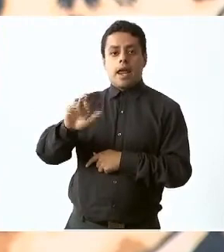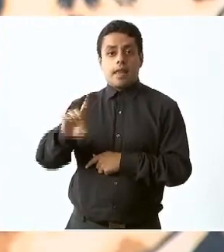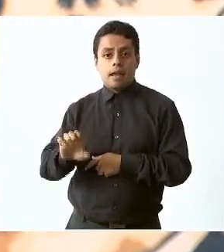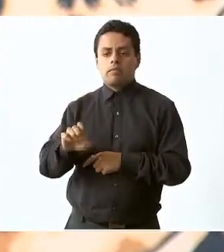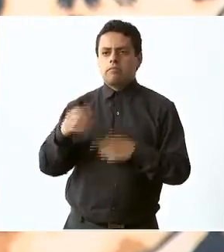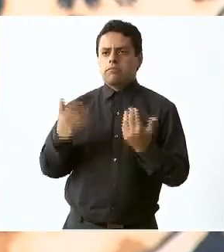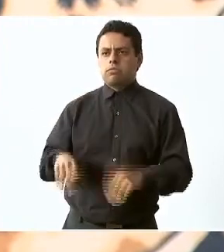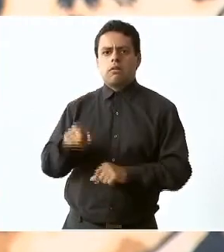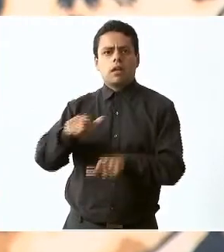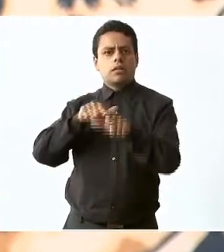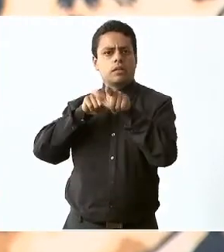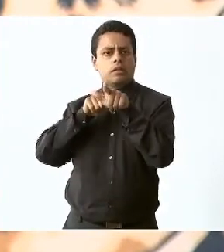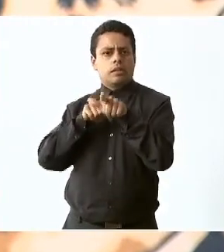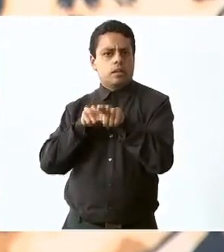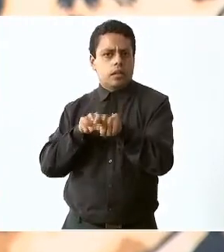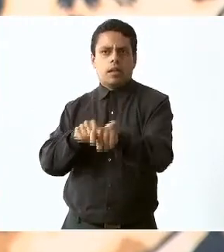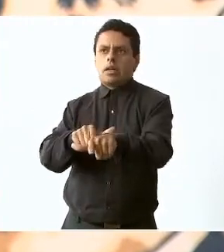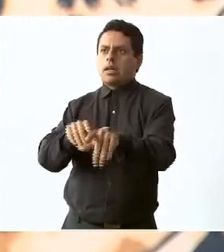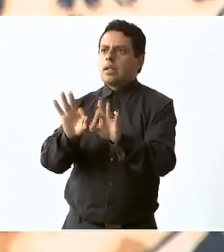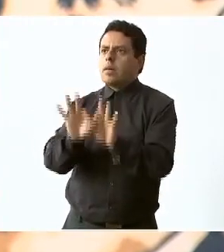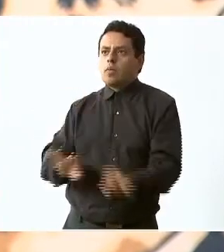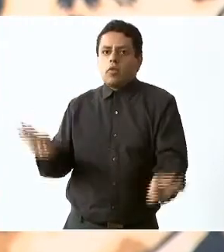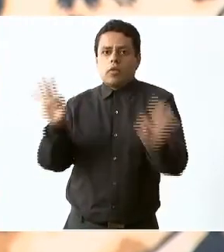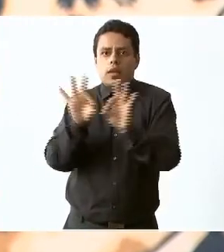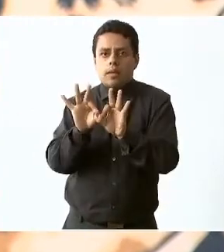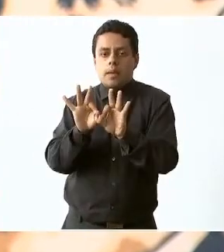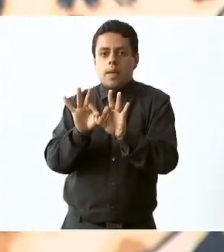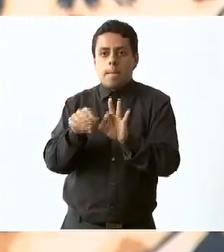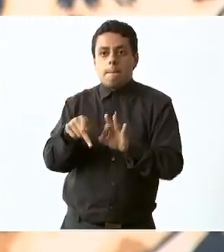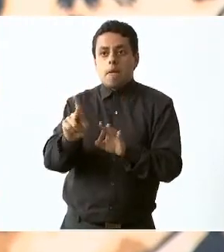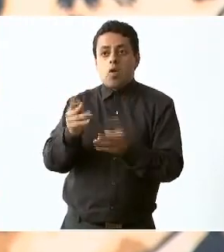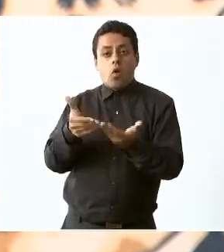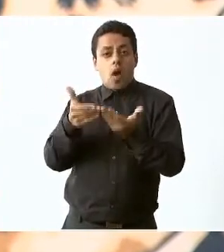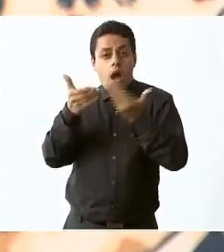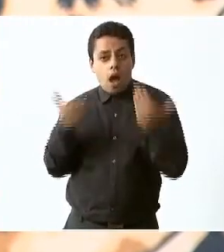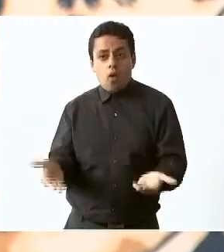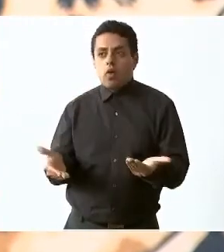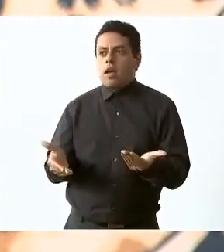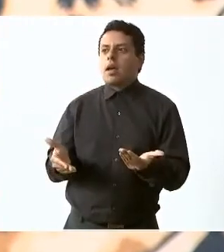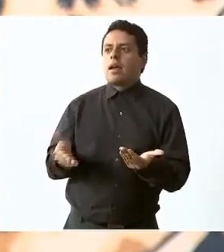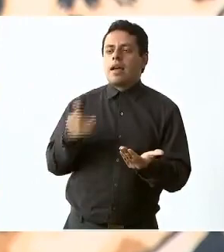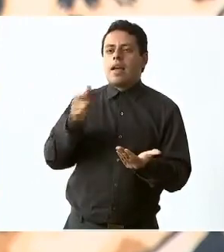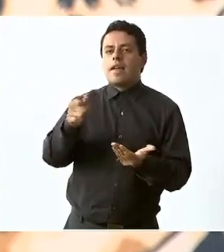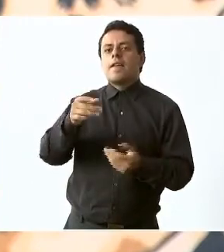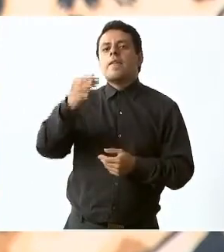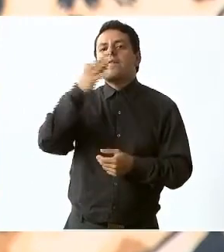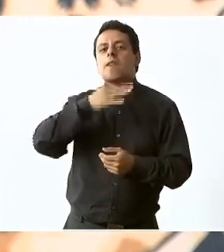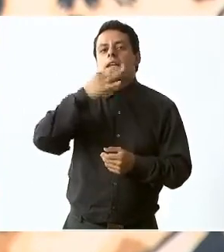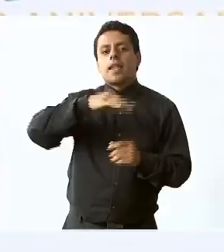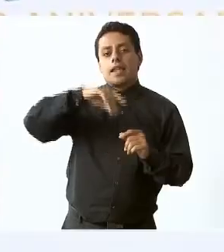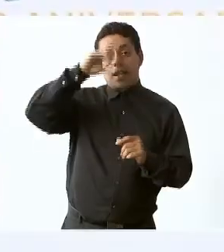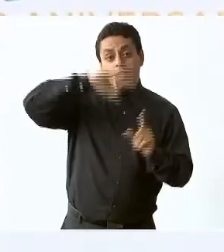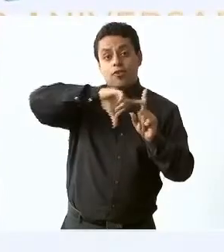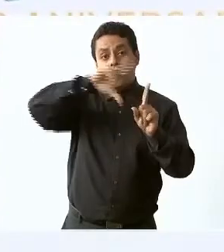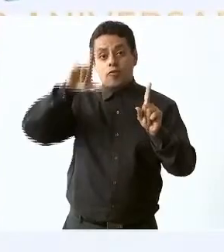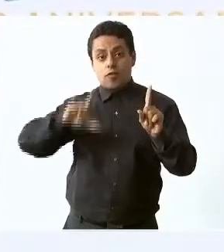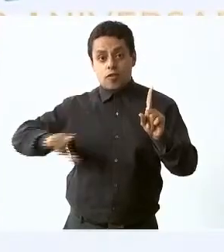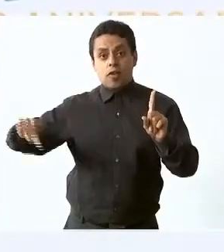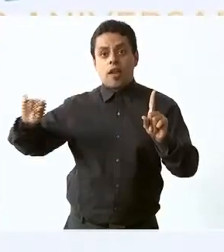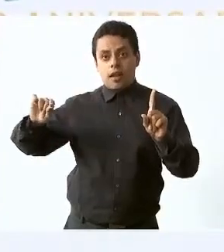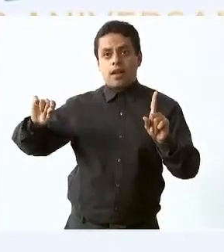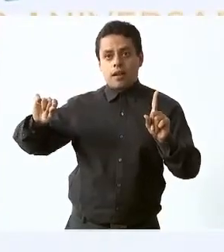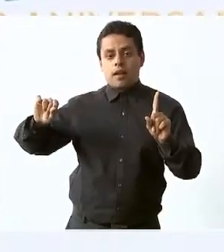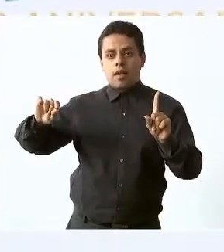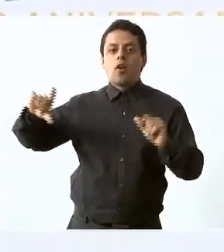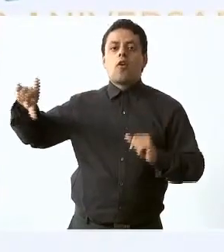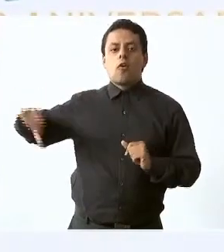sigue siendo vigente, sino que ahora es el epicentro de una celebración nacional promovida por